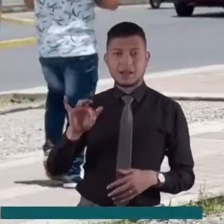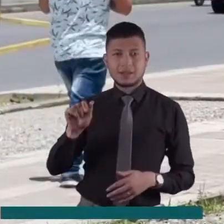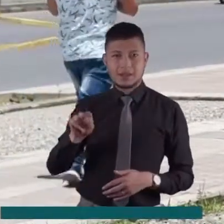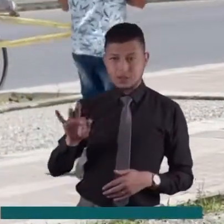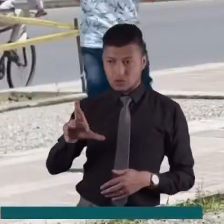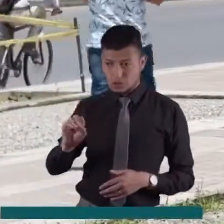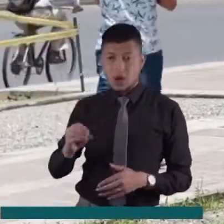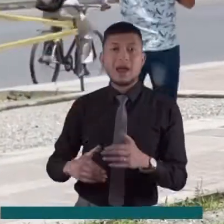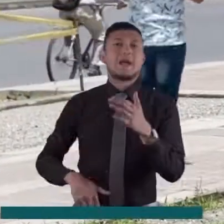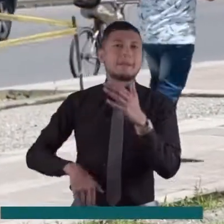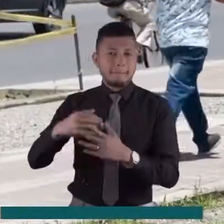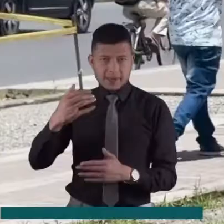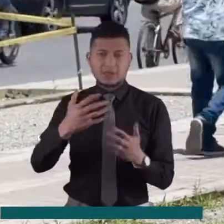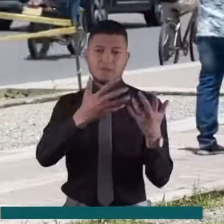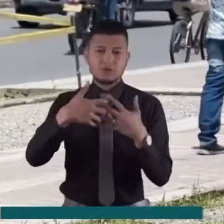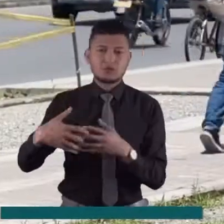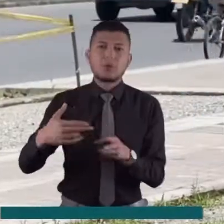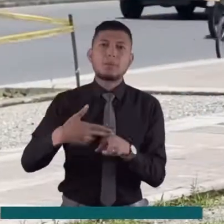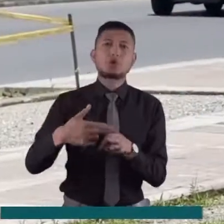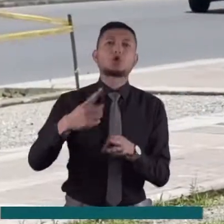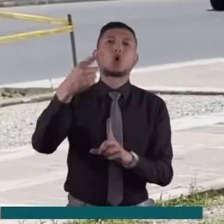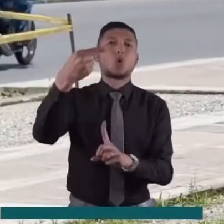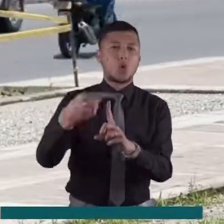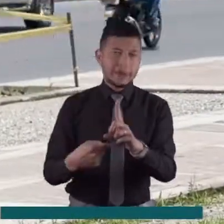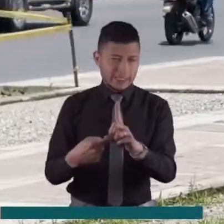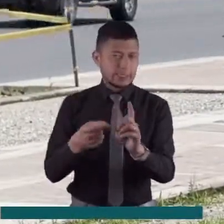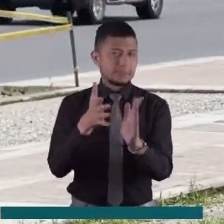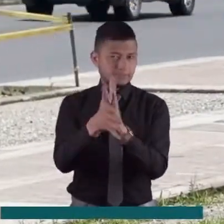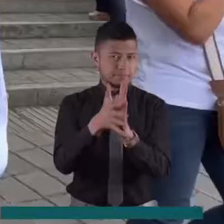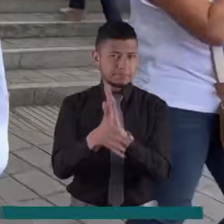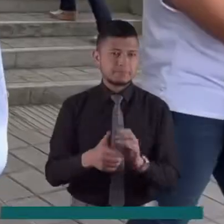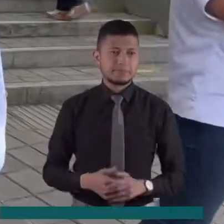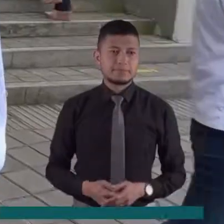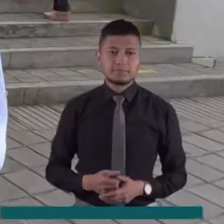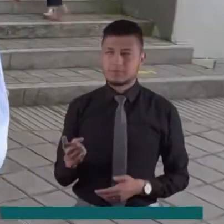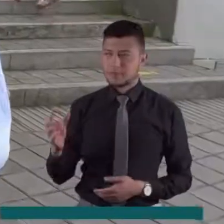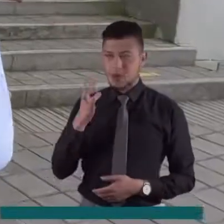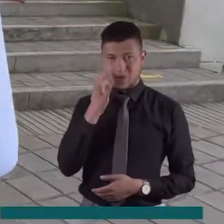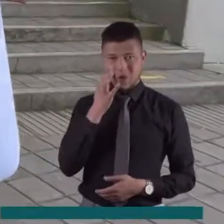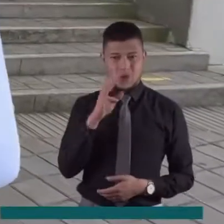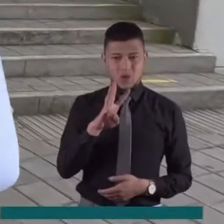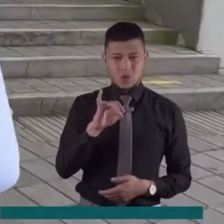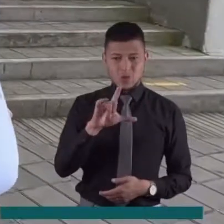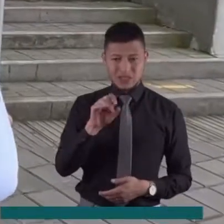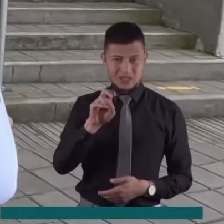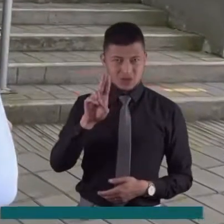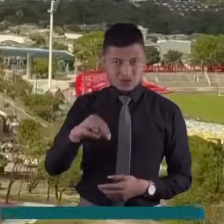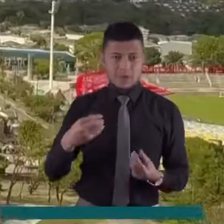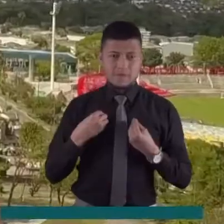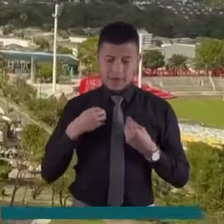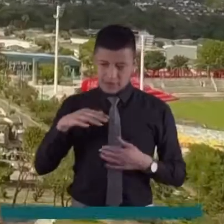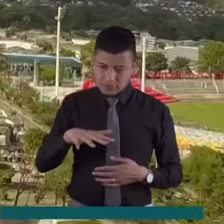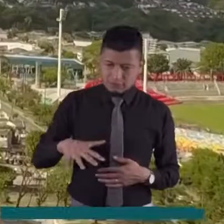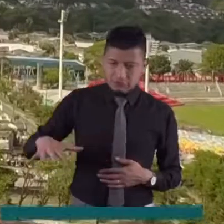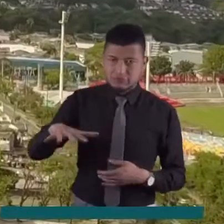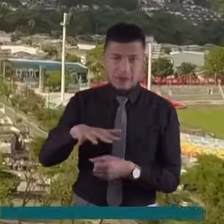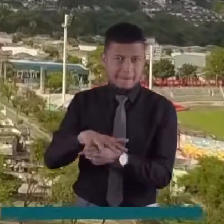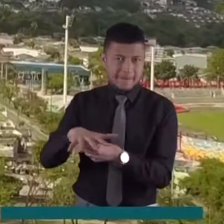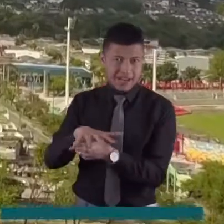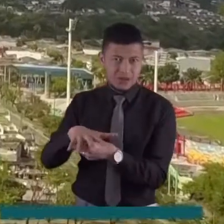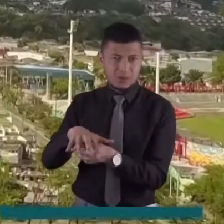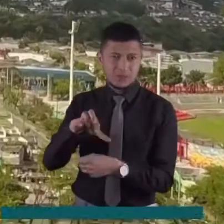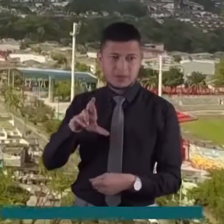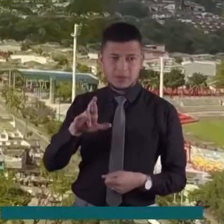que se pondrá en funcionamiento el próximo mes. Los detalles en el siguiente informe. Wilson Cárdenas es habitante del sector de Brisas de Apiay.